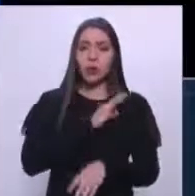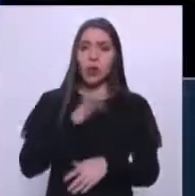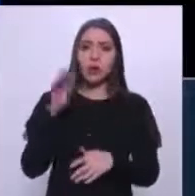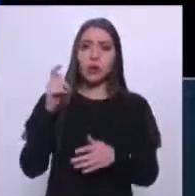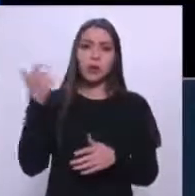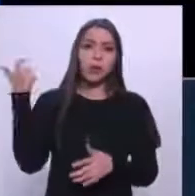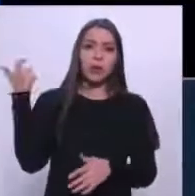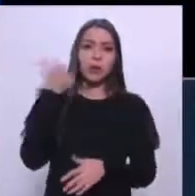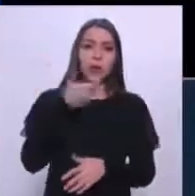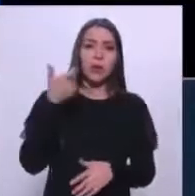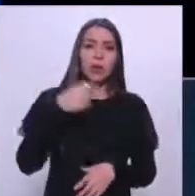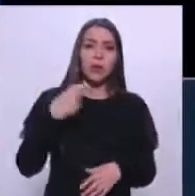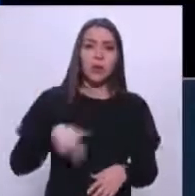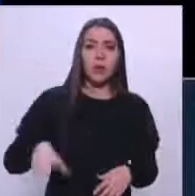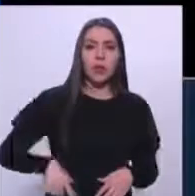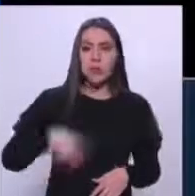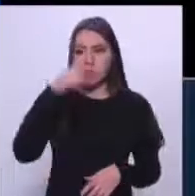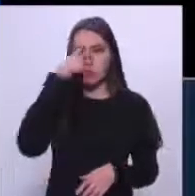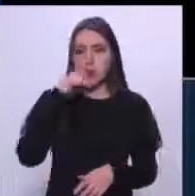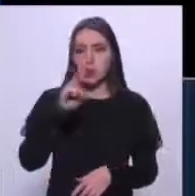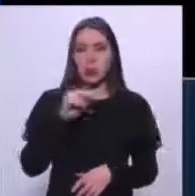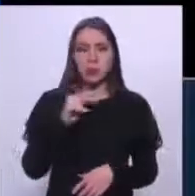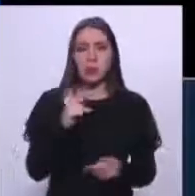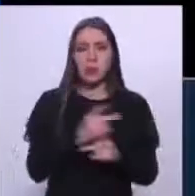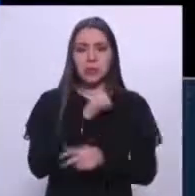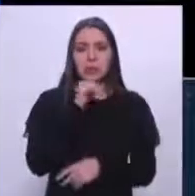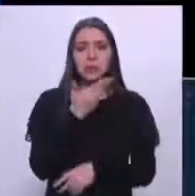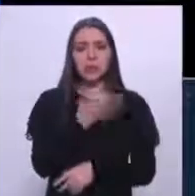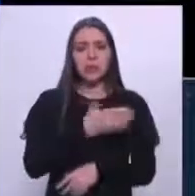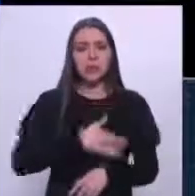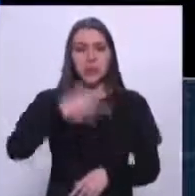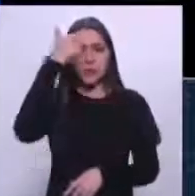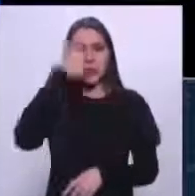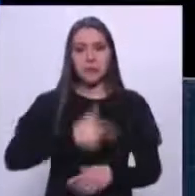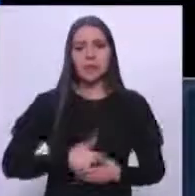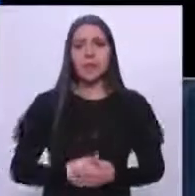del gobierno de nuestro país. Que tenga usted una muy buena noche. Igualmente, hasta luego.